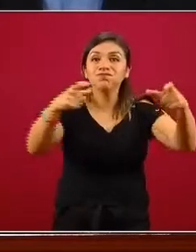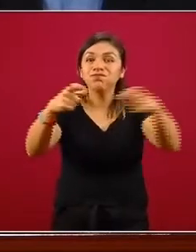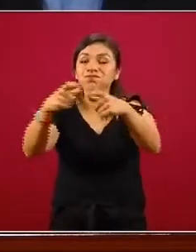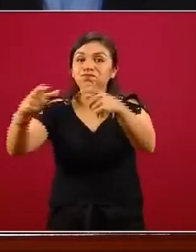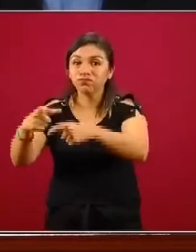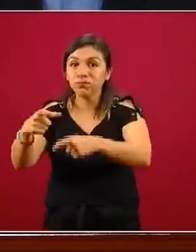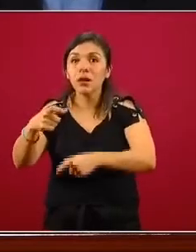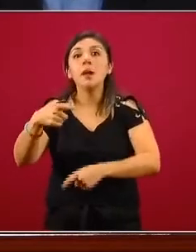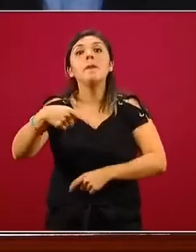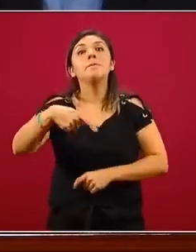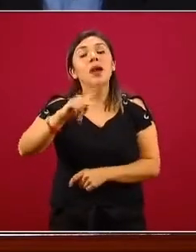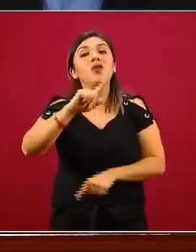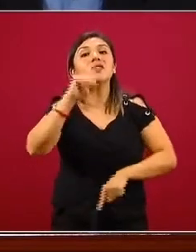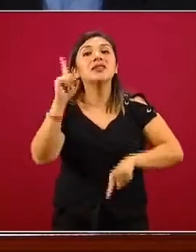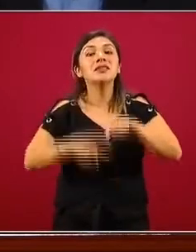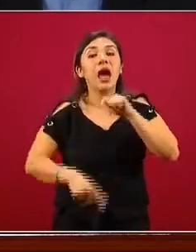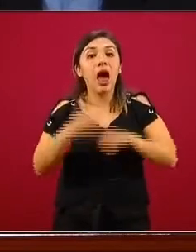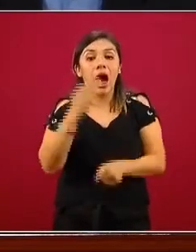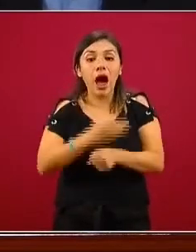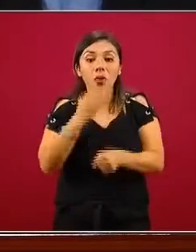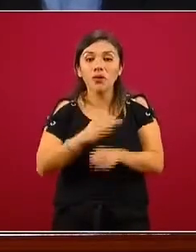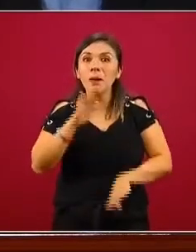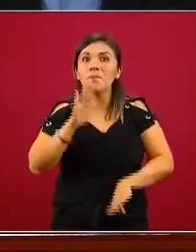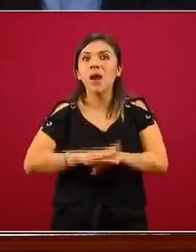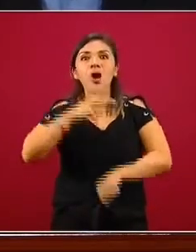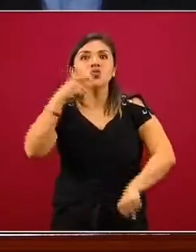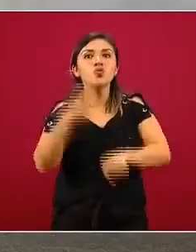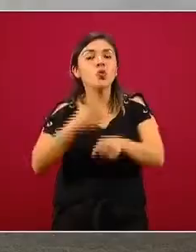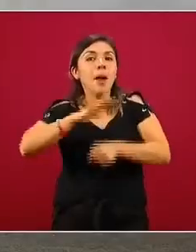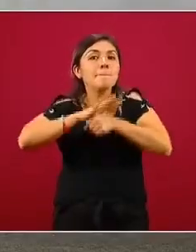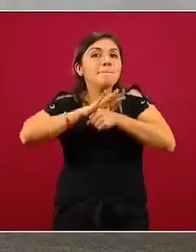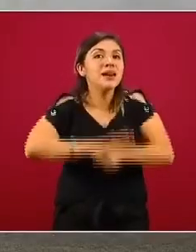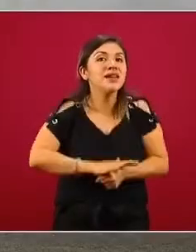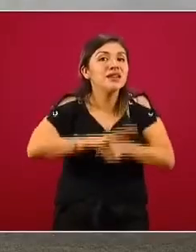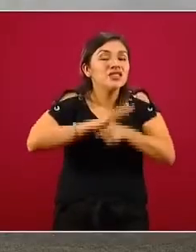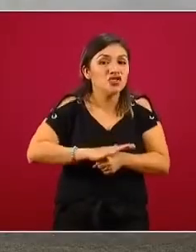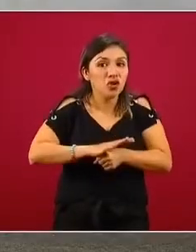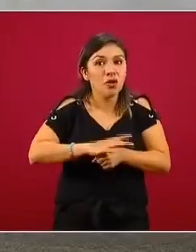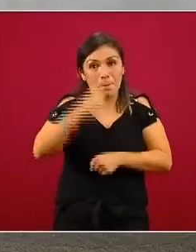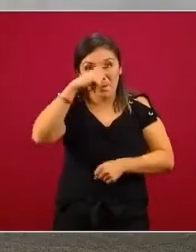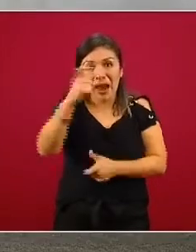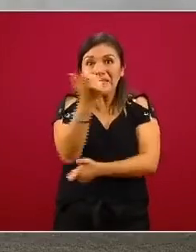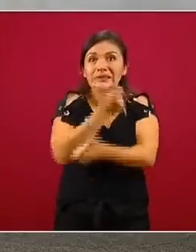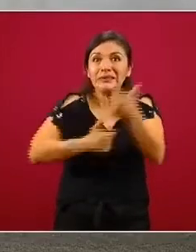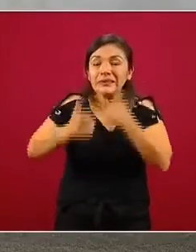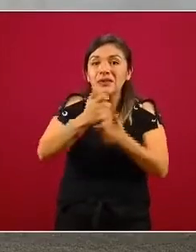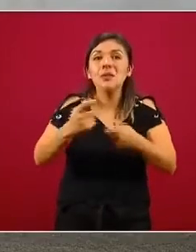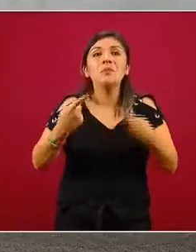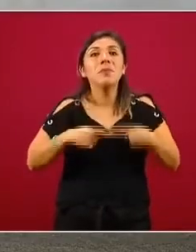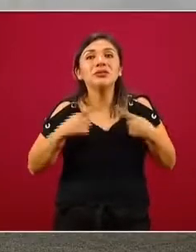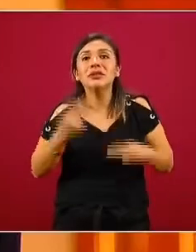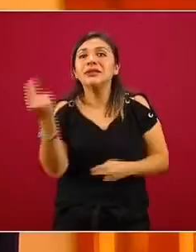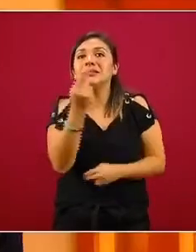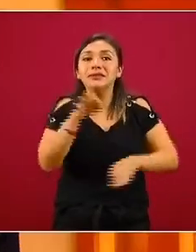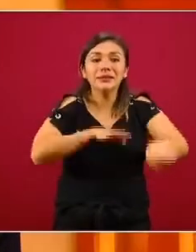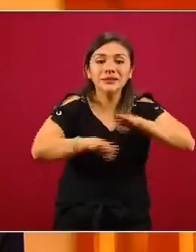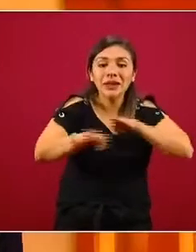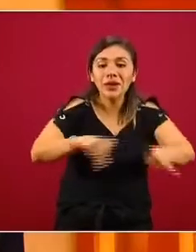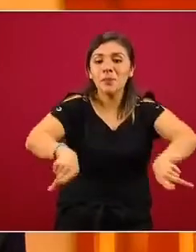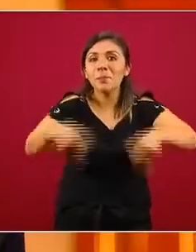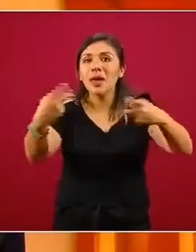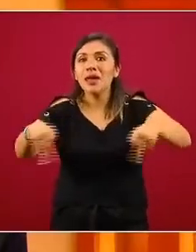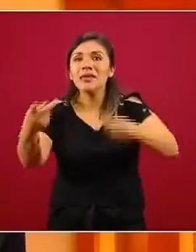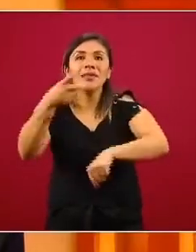esta importantísima presión que hay sobre las economías locales, sobre las personas que viven al día, los pequeños